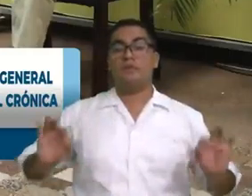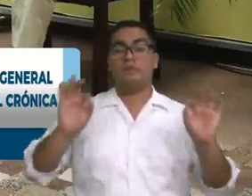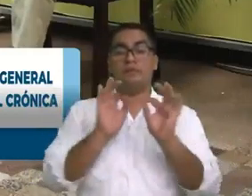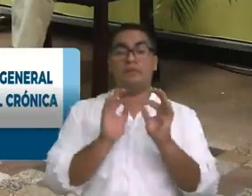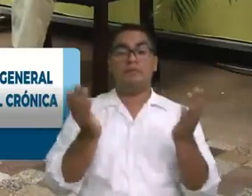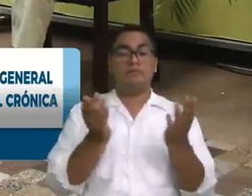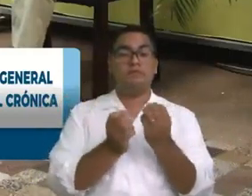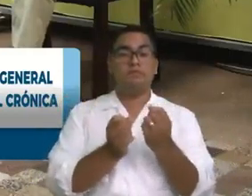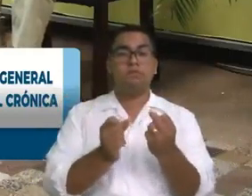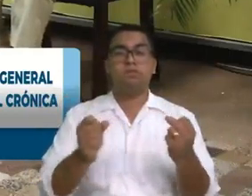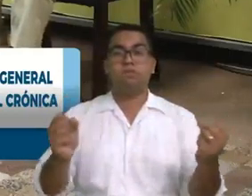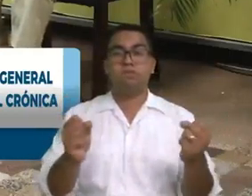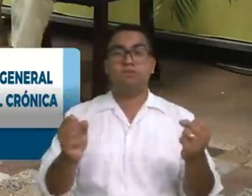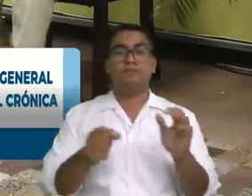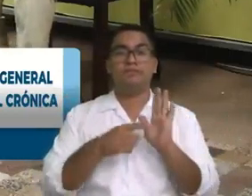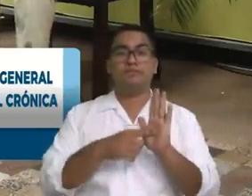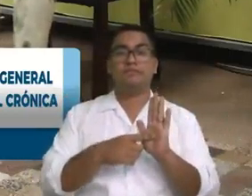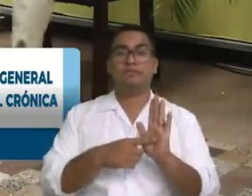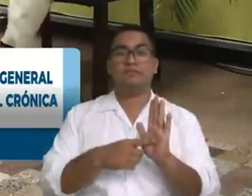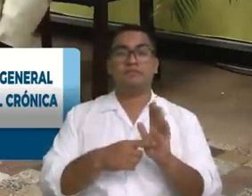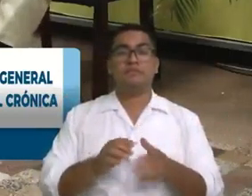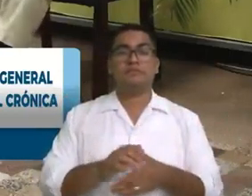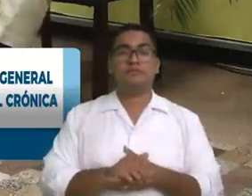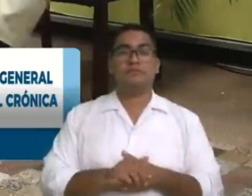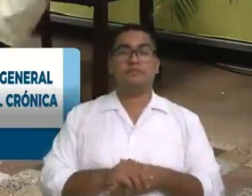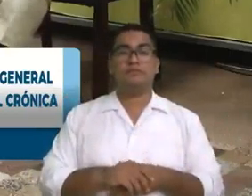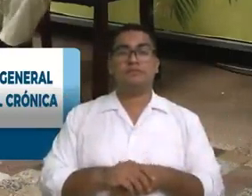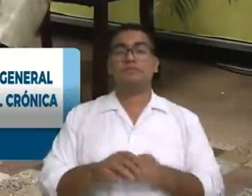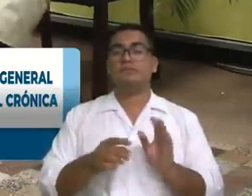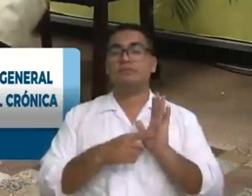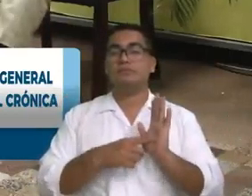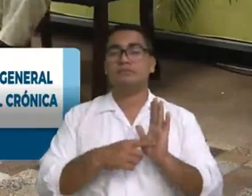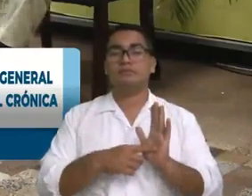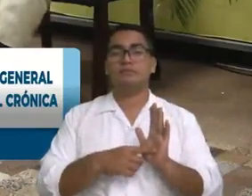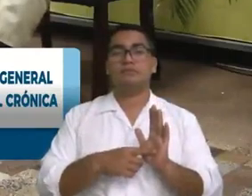a engordar. Es como cuando pongamos un ejemplo.